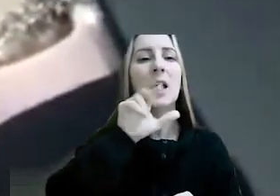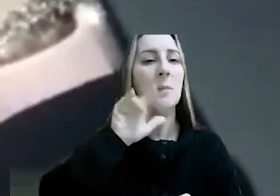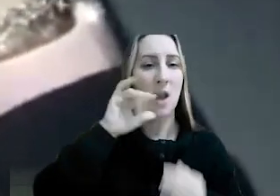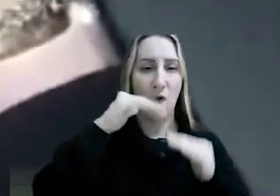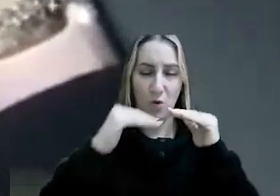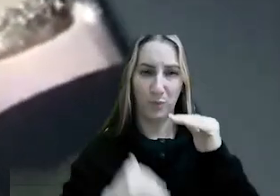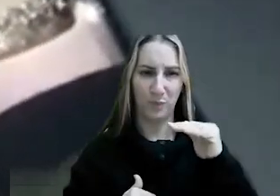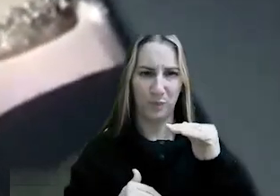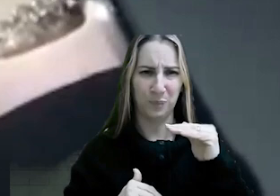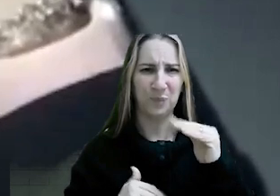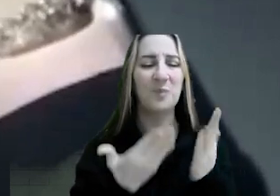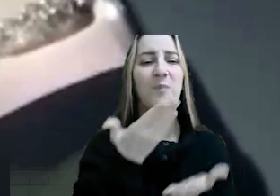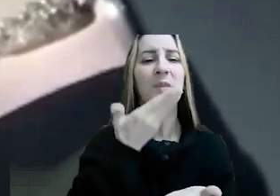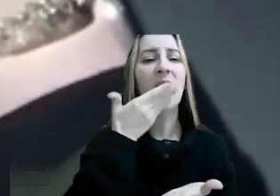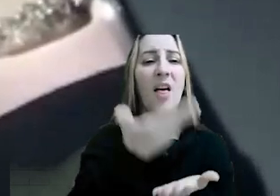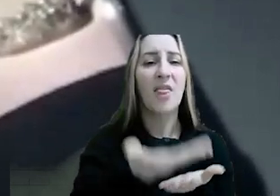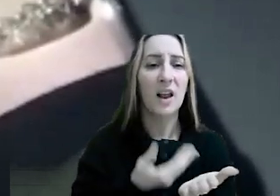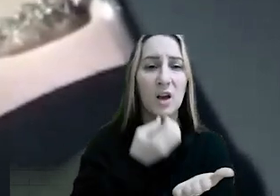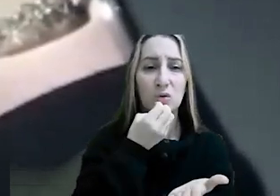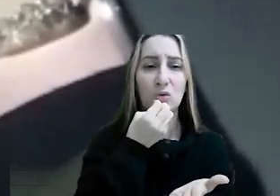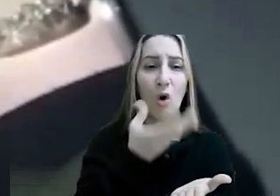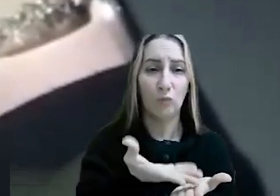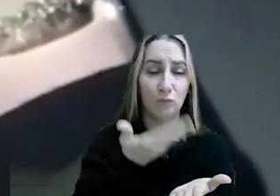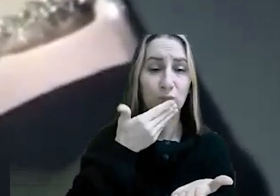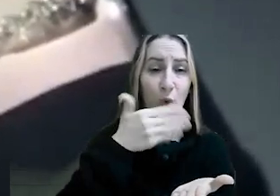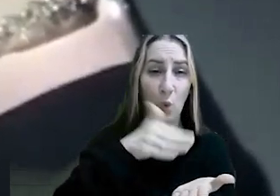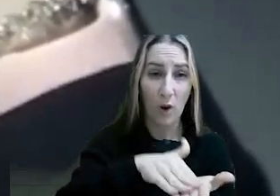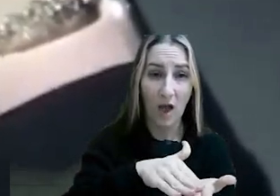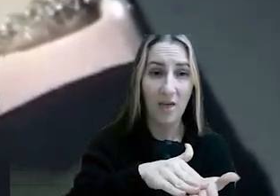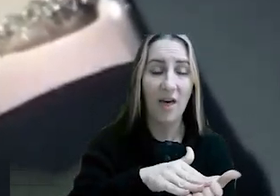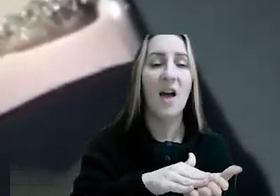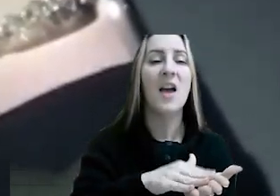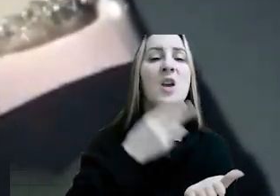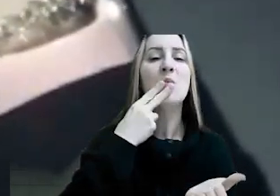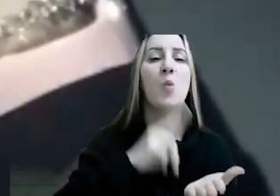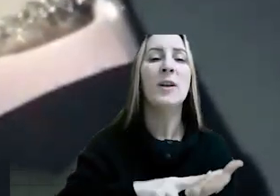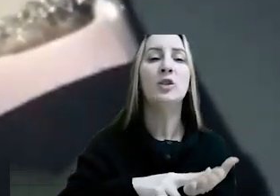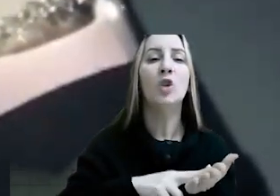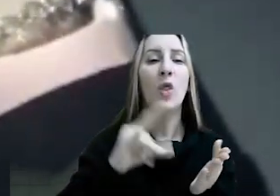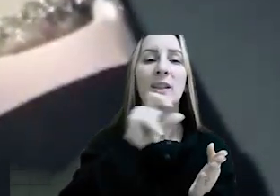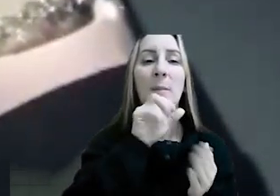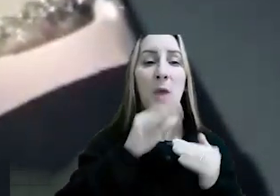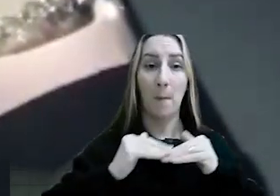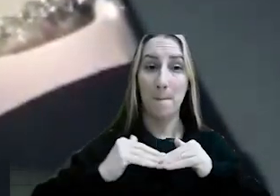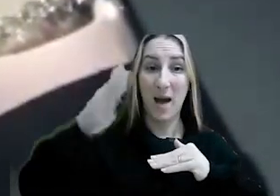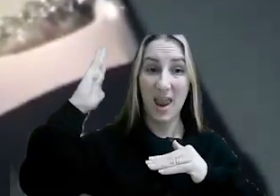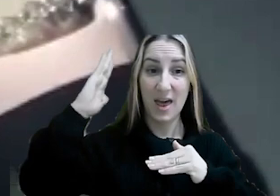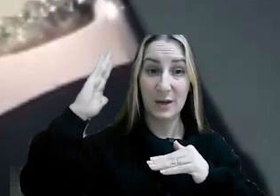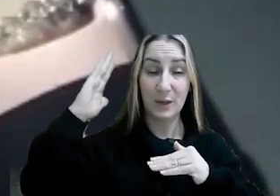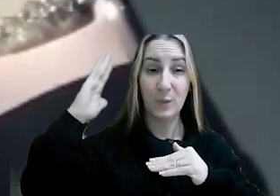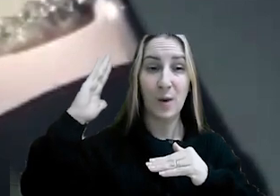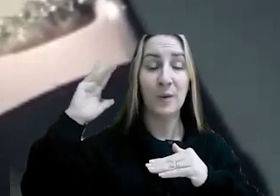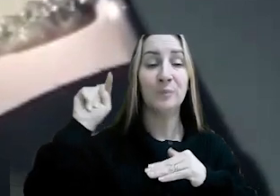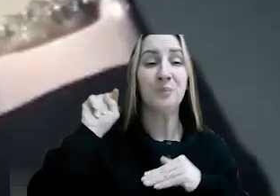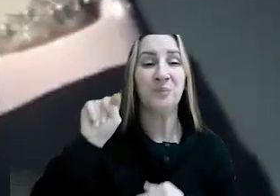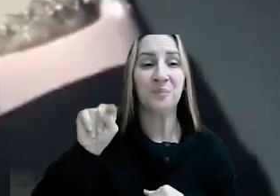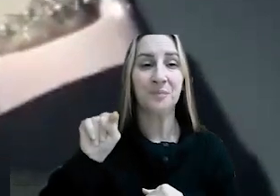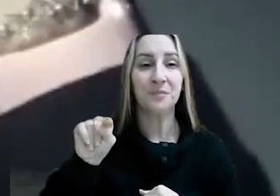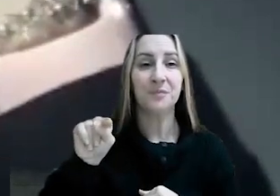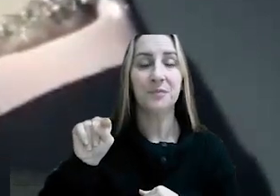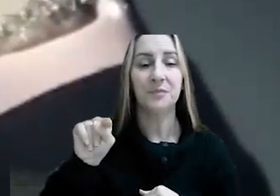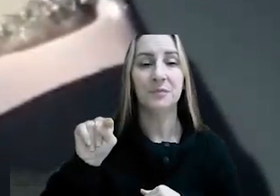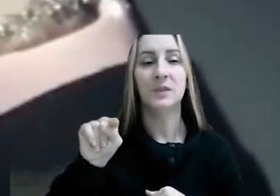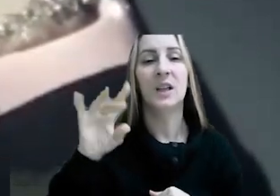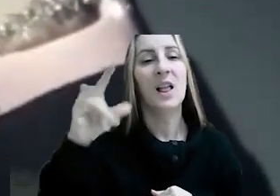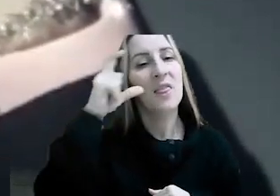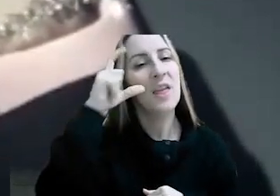agarremos la declaración jurada, de todo lo que es impuesto determinado hacia arriba, estamos hablando de determinación